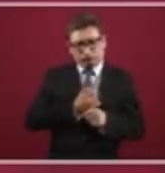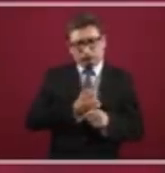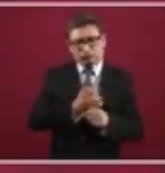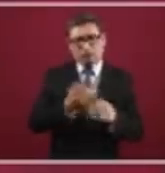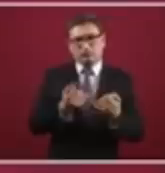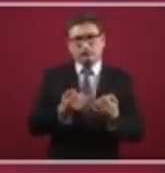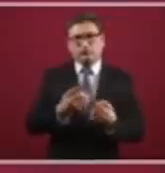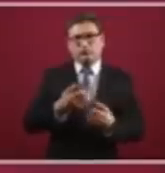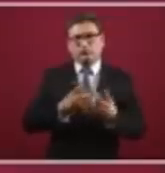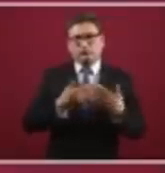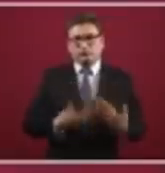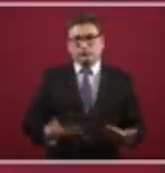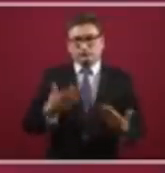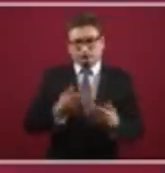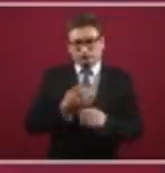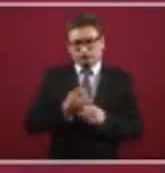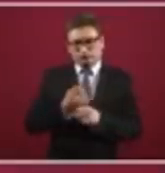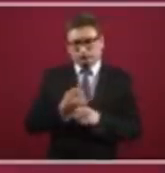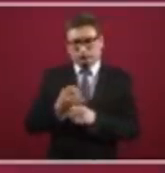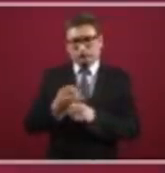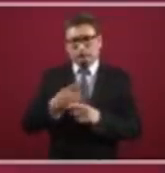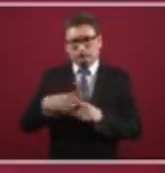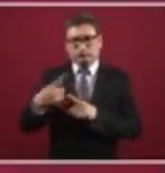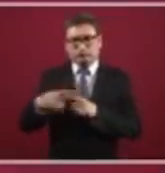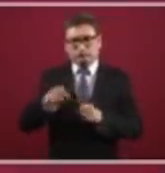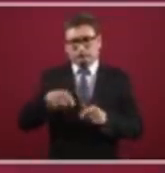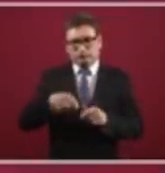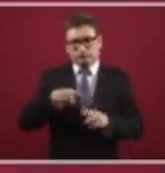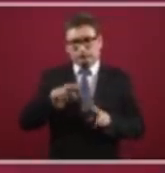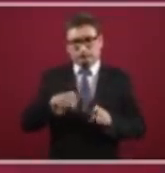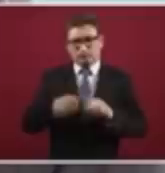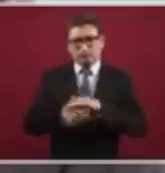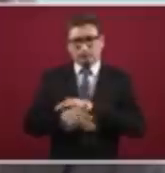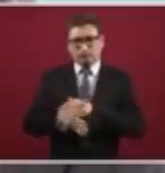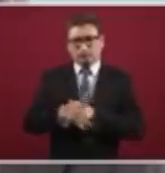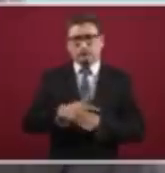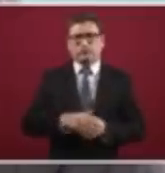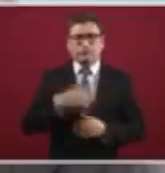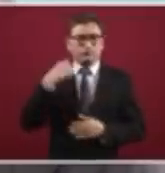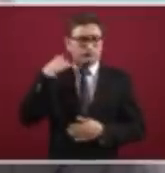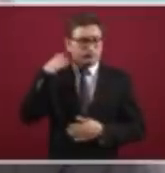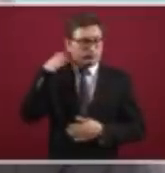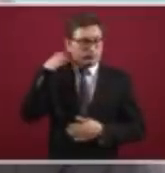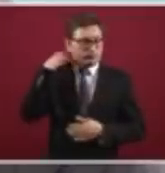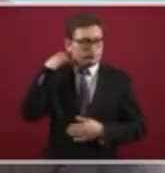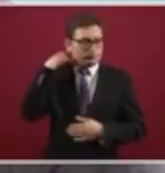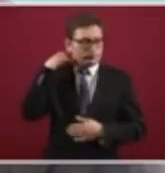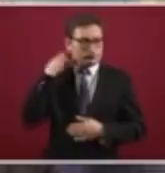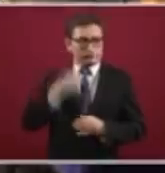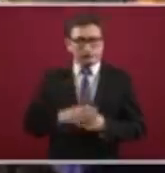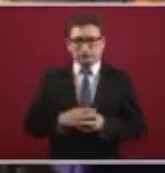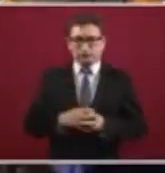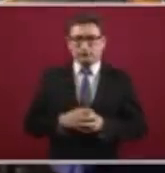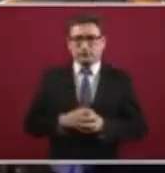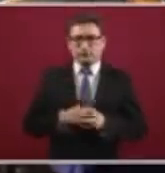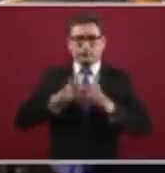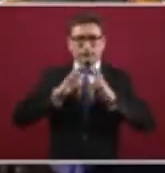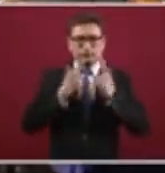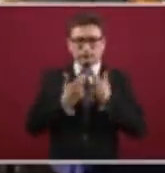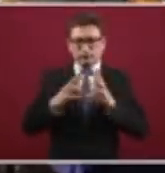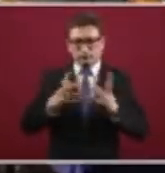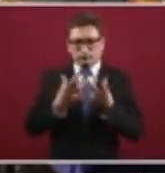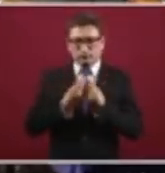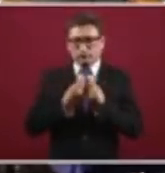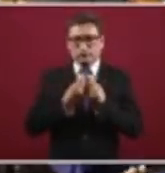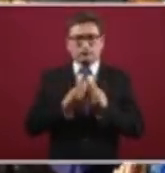que está haciendo la investigación en el caso de ayotzinapa queremos destacar algunas de las principales reuniones de trabajo que